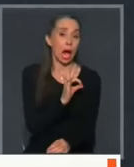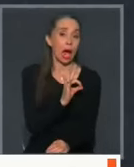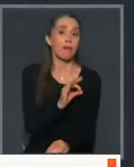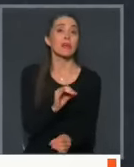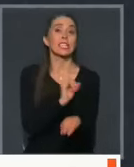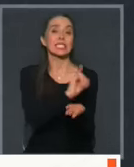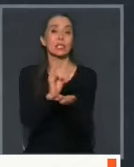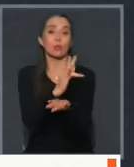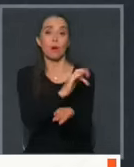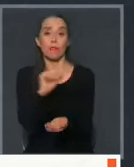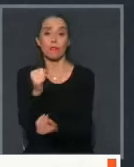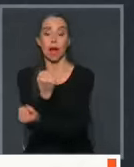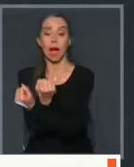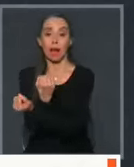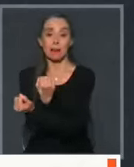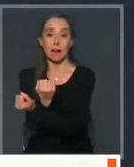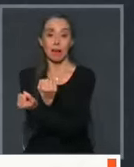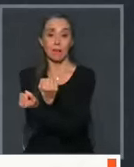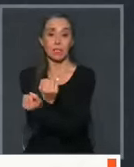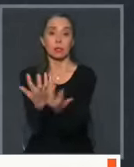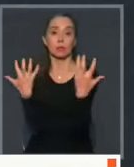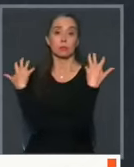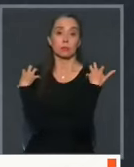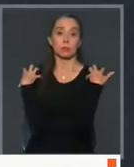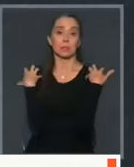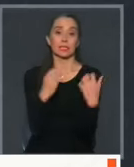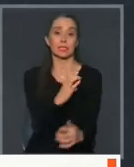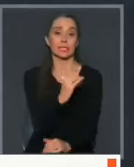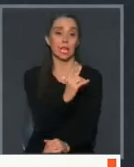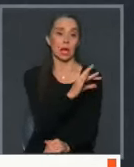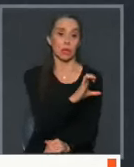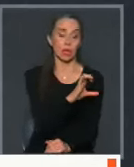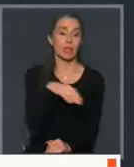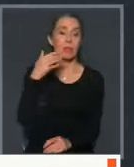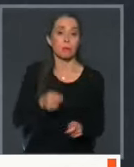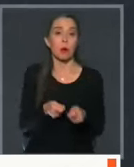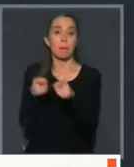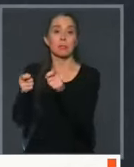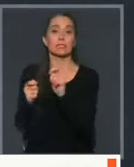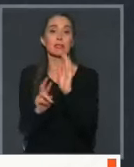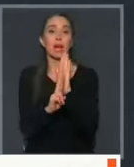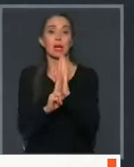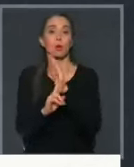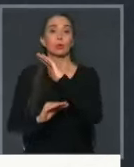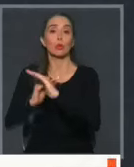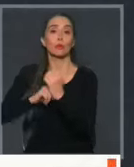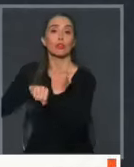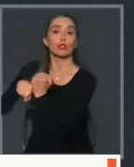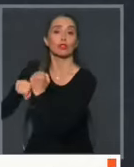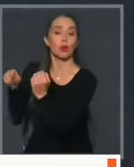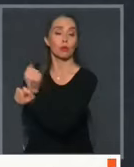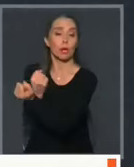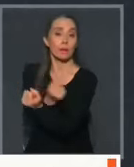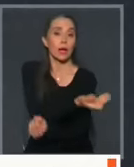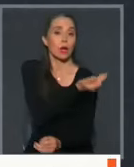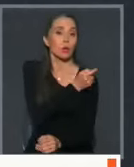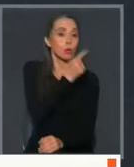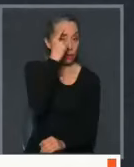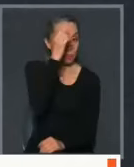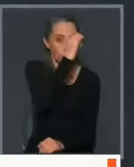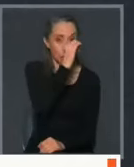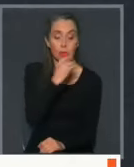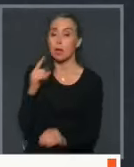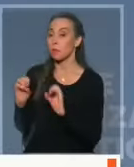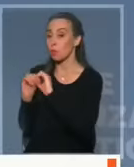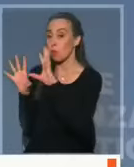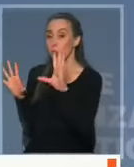Fuerzas Armadas y a Carabineros en manos del CDE cuando presenten recursos de protección contra ellos. Coméntame qué te parecen.